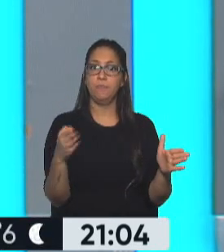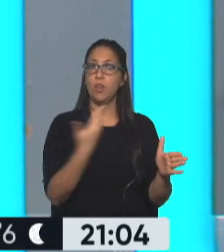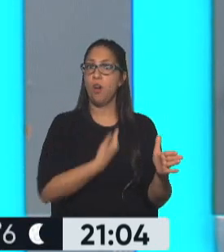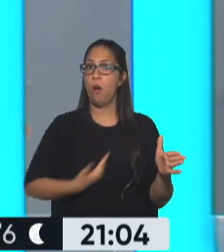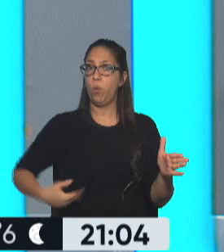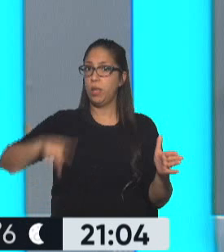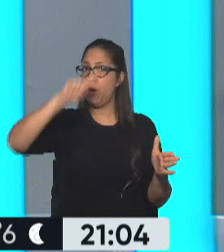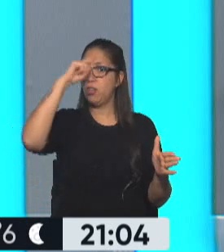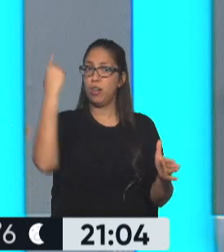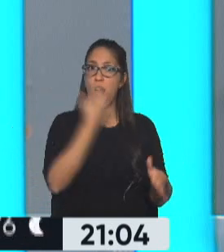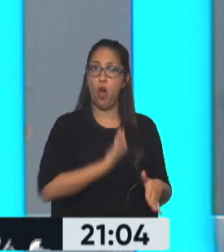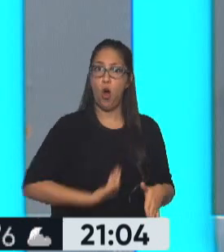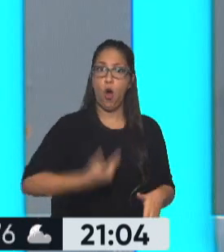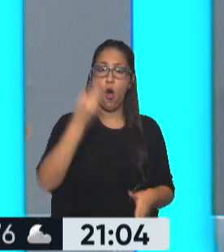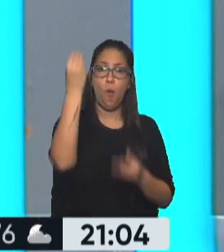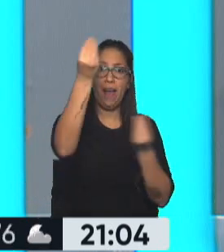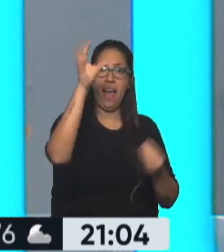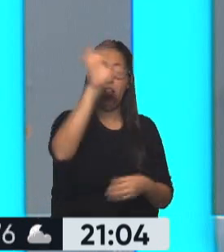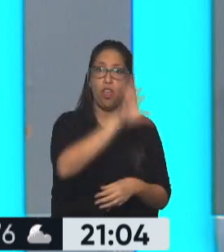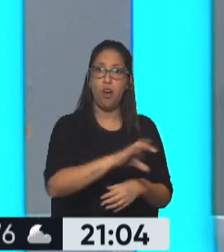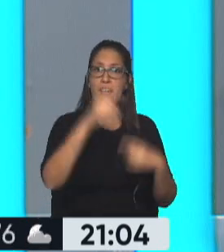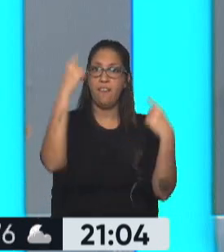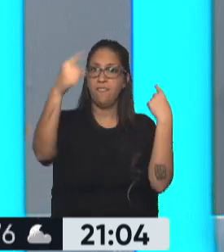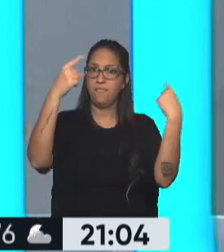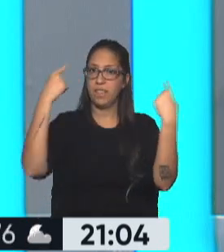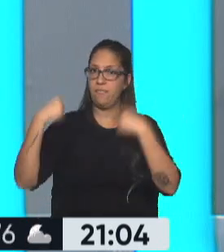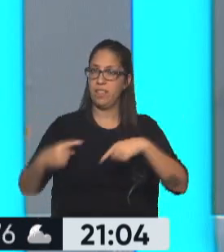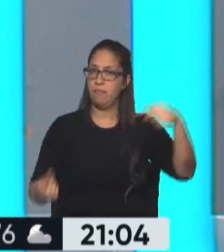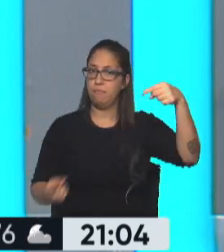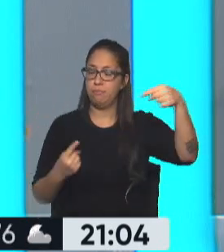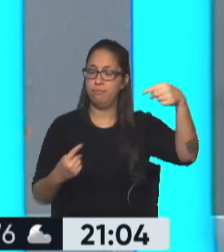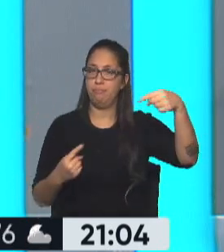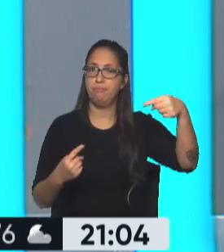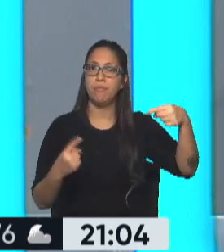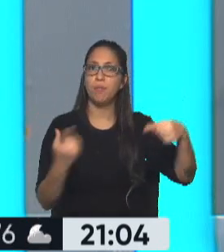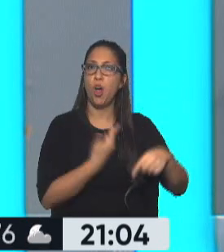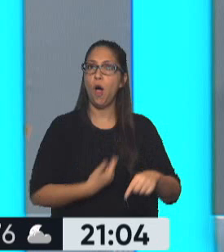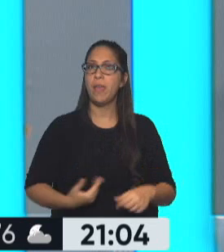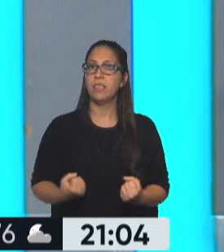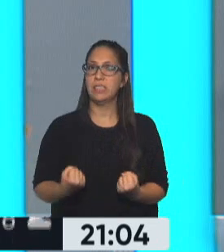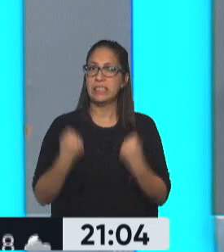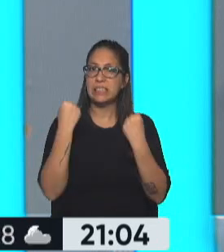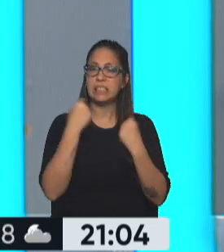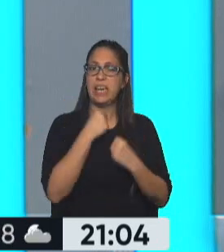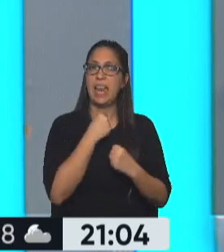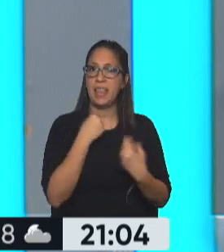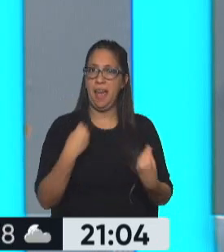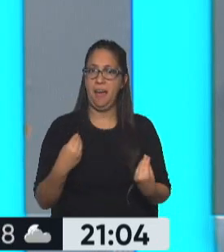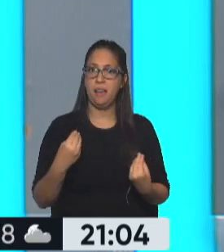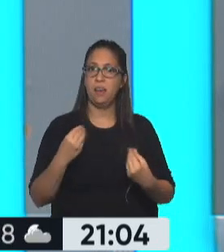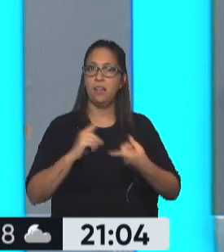Ejecutivo Nacional y los gobernadores, porque el gobierno de Milei lo que intentó fue, de alguna manera, negociar